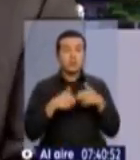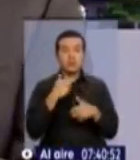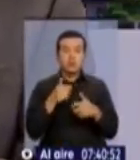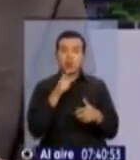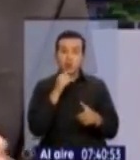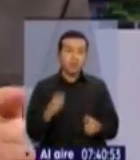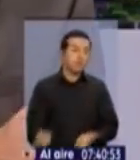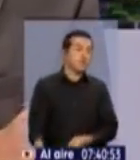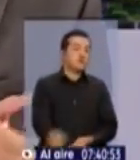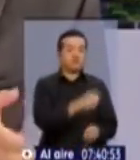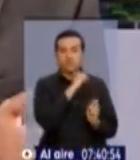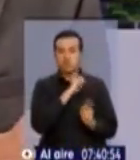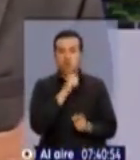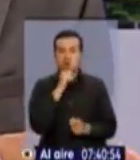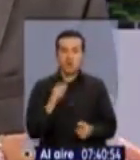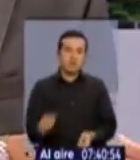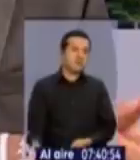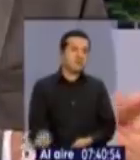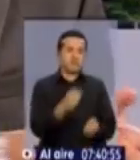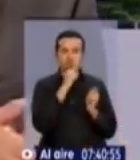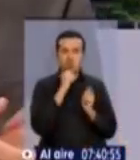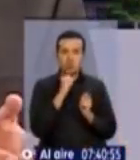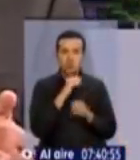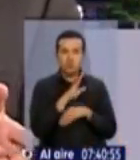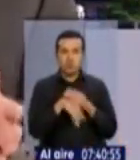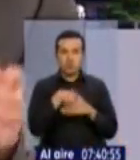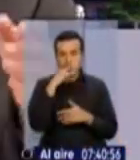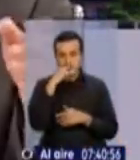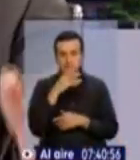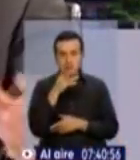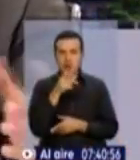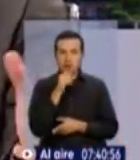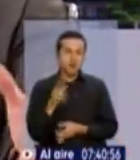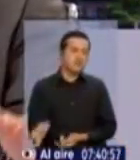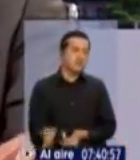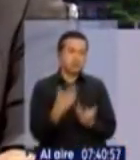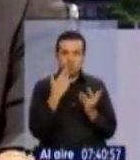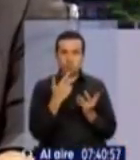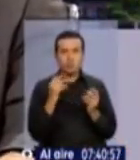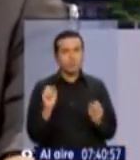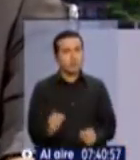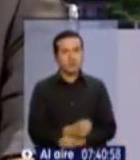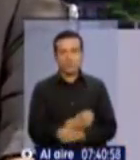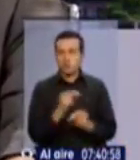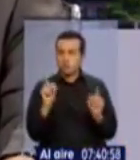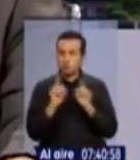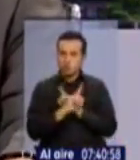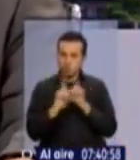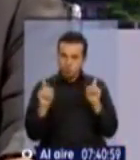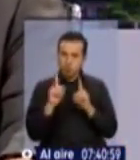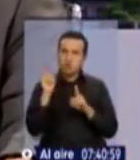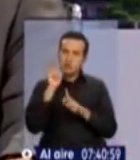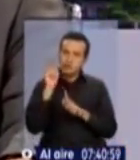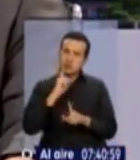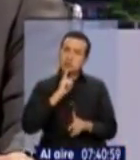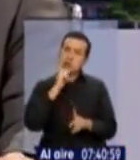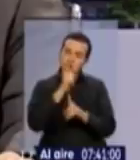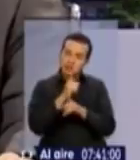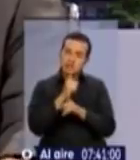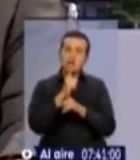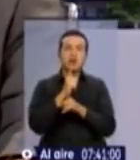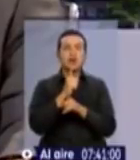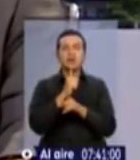todo ebook o el abl el agua de la tienda con todo niño dentro digamos no entonces esto es una cosa el país no debe darse no debe cometer ese error